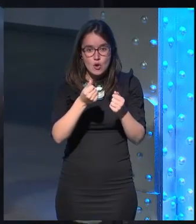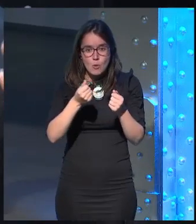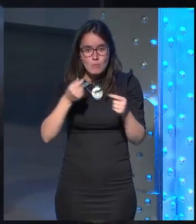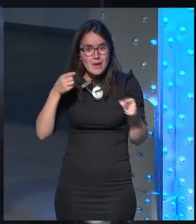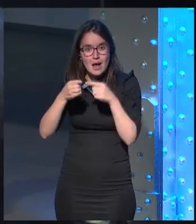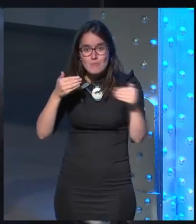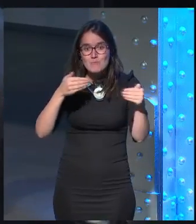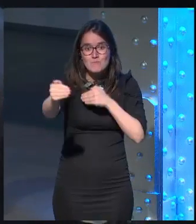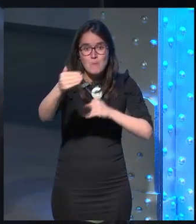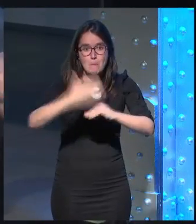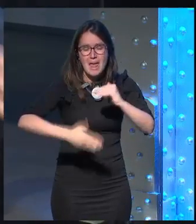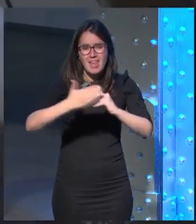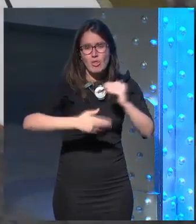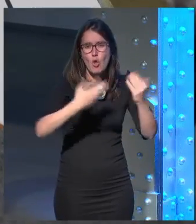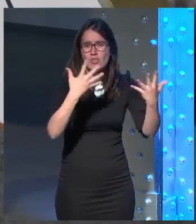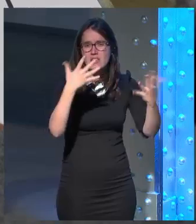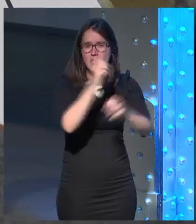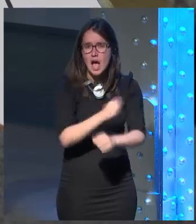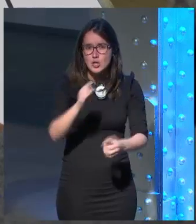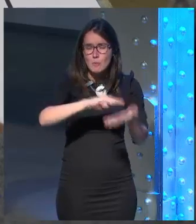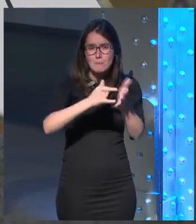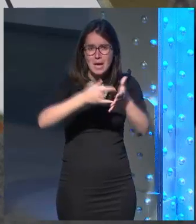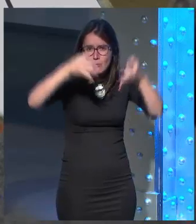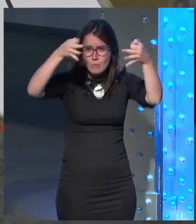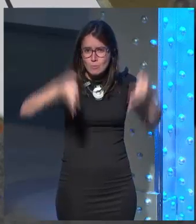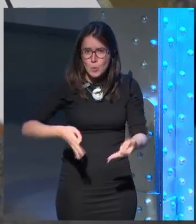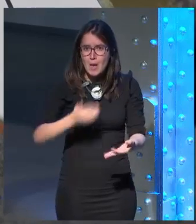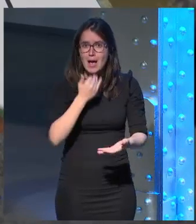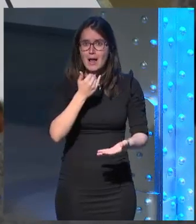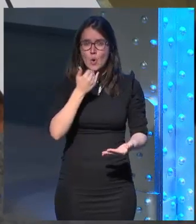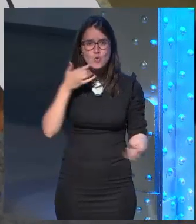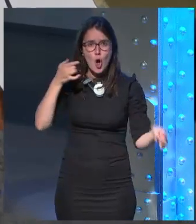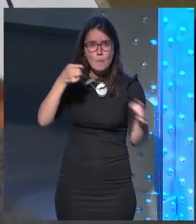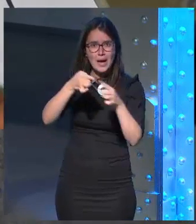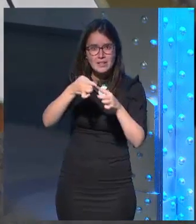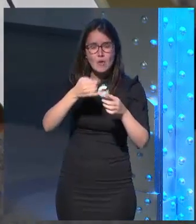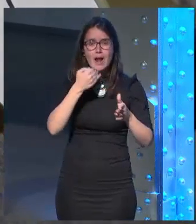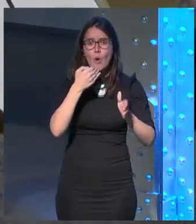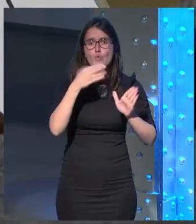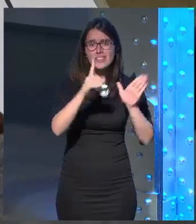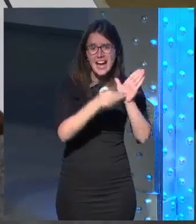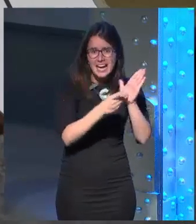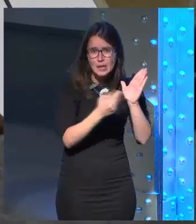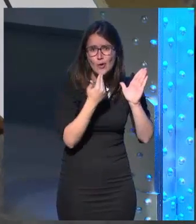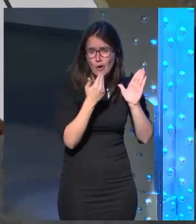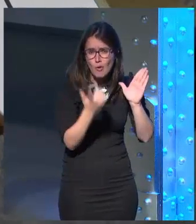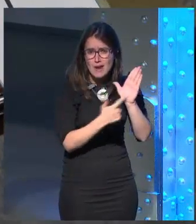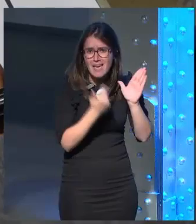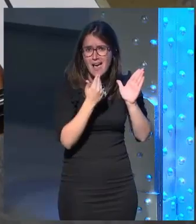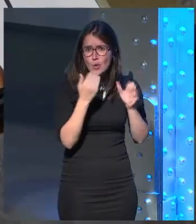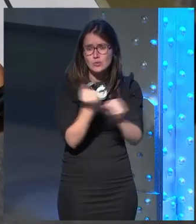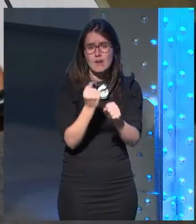años vista, con un plan que no se pudiera cambiar, algo, por ejemplo, que se pusiera en un decreto, de alguna manera, este tipo de